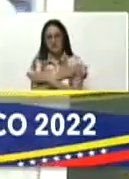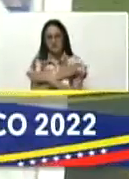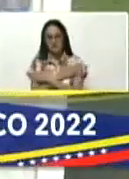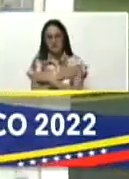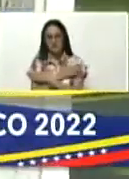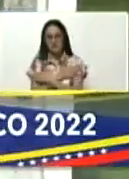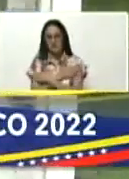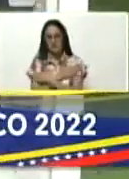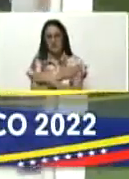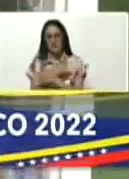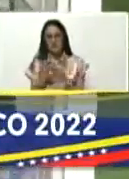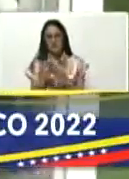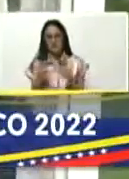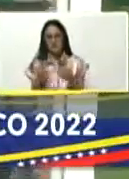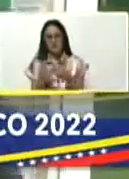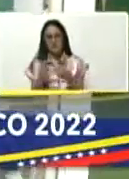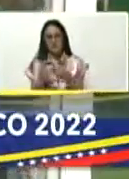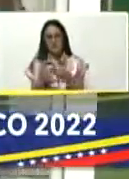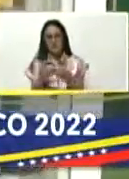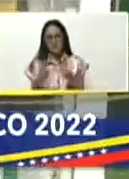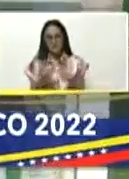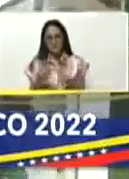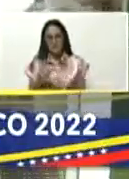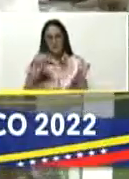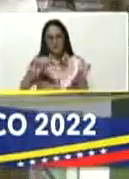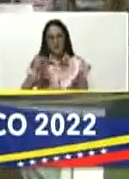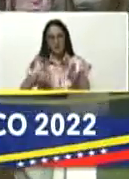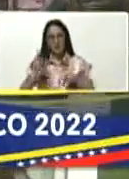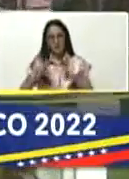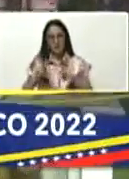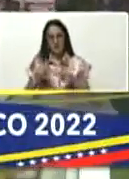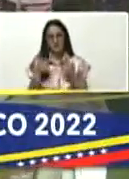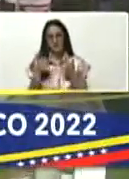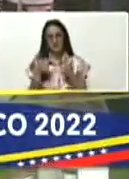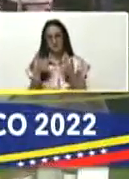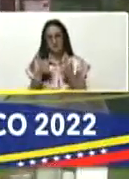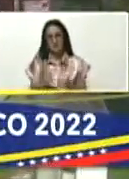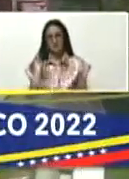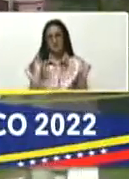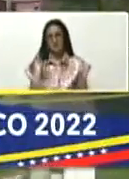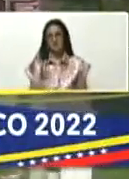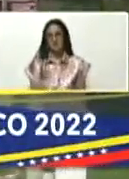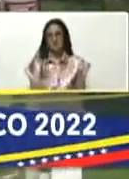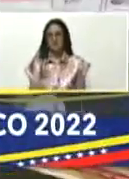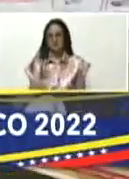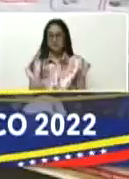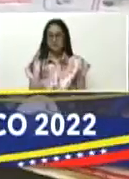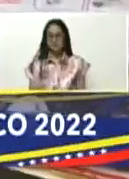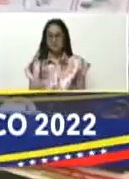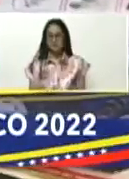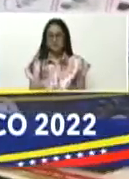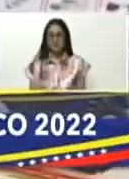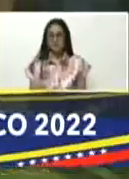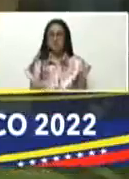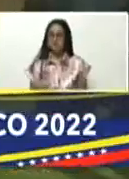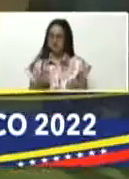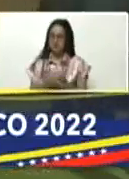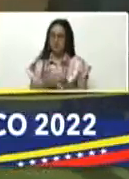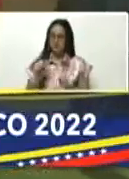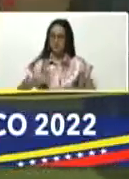felicitaciones a todo el equipo que hizo esta expo. Tremenda expo. Excelente, presidente. Cuente con